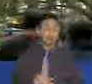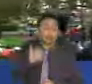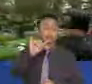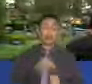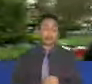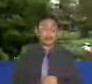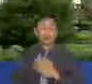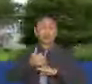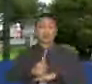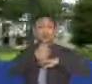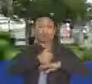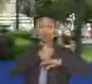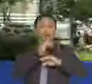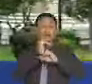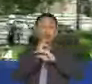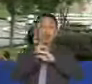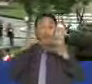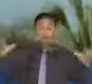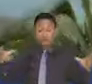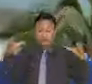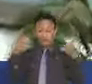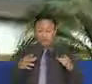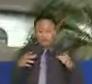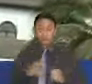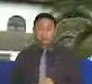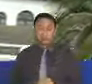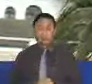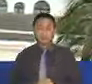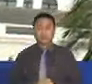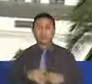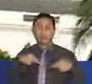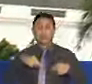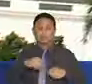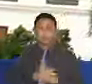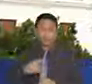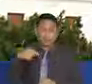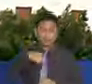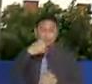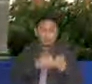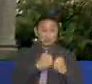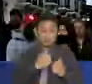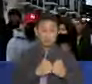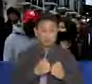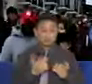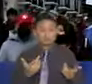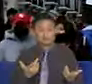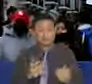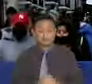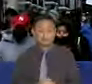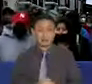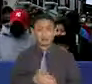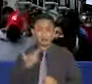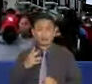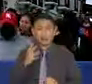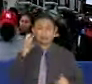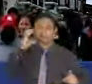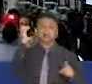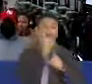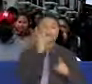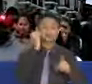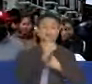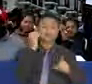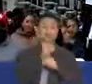concentrar a las principales instituciones del estado eso le ha traído más de un problema y por supuesto críticas y críticas